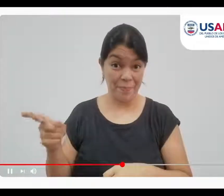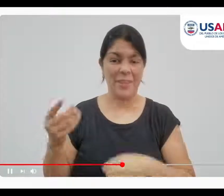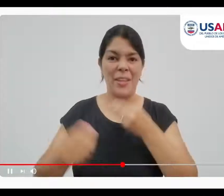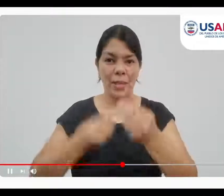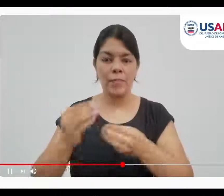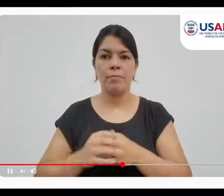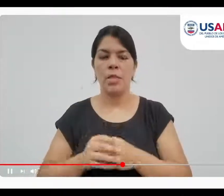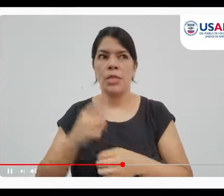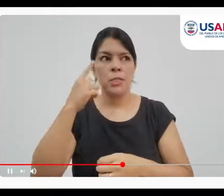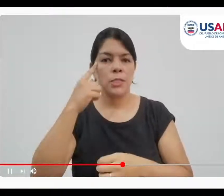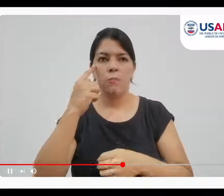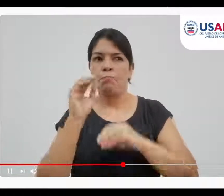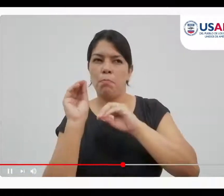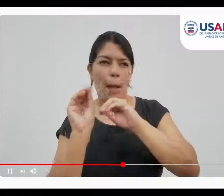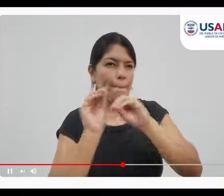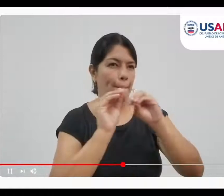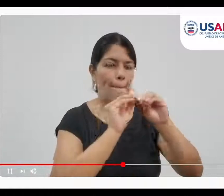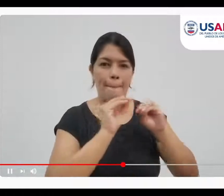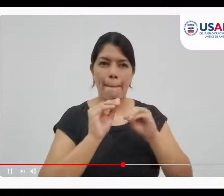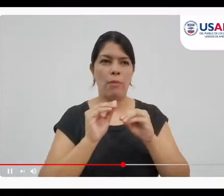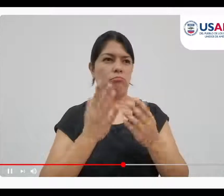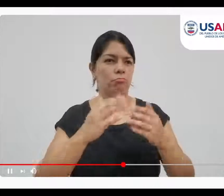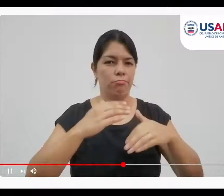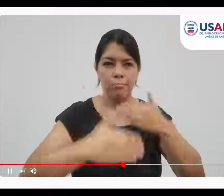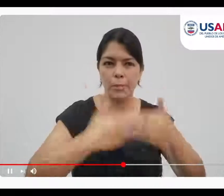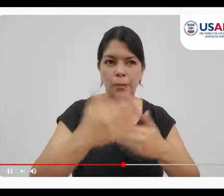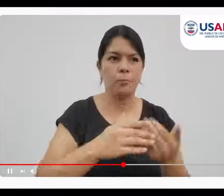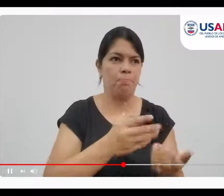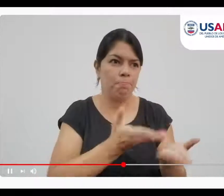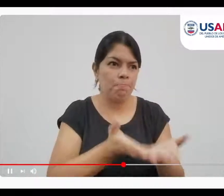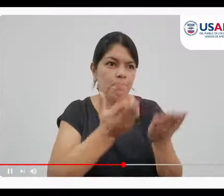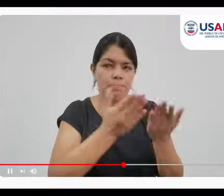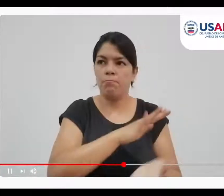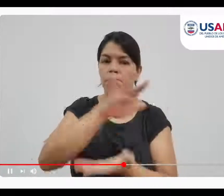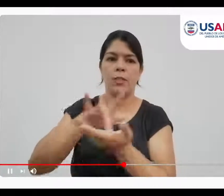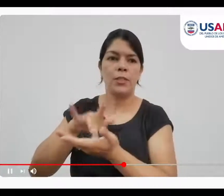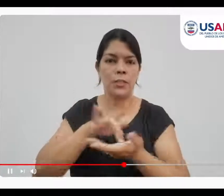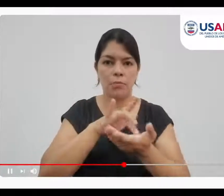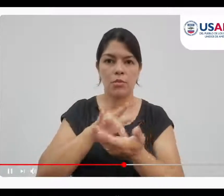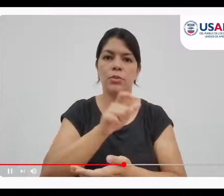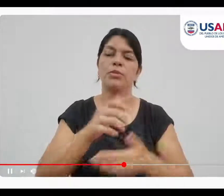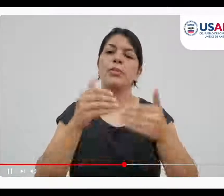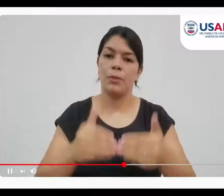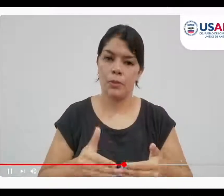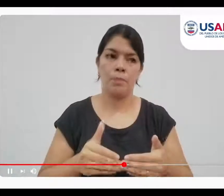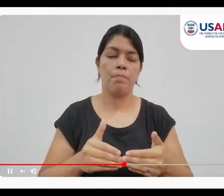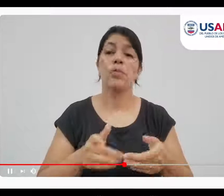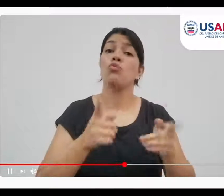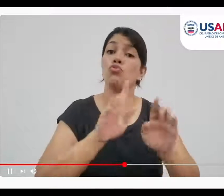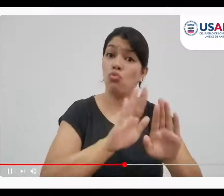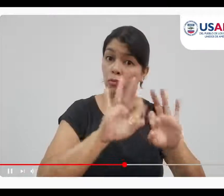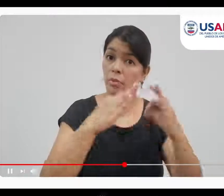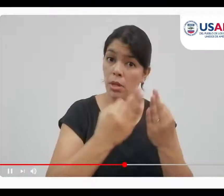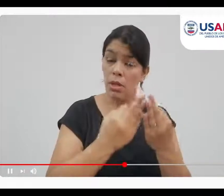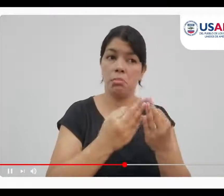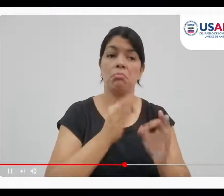generar, por medio de sus componentes, un proceso de fortalecimiento en los diferentes espacios de participación para las personas con discapacidad, sus